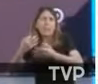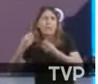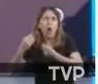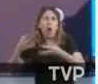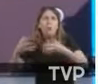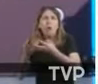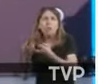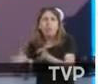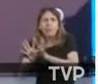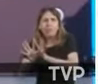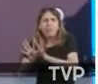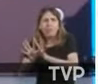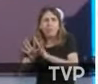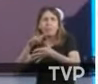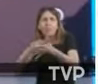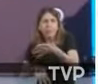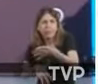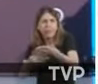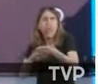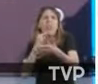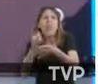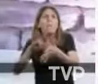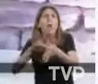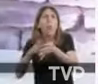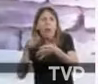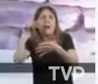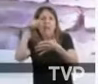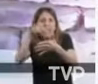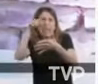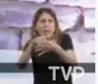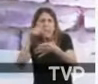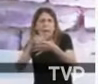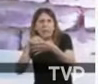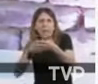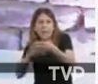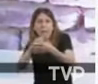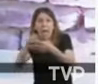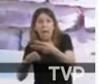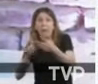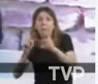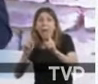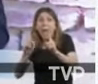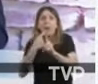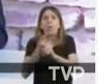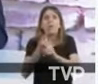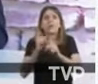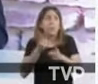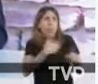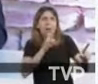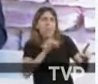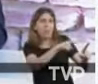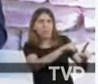del fondo, que dice, acá hubo estos problemas, y sin embargo en el comunicado se refiere que algunos, y vos lo dijiste Martín